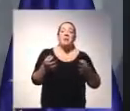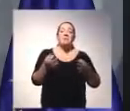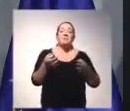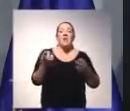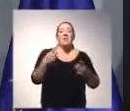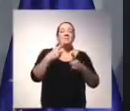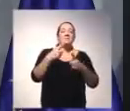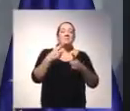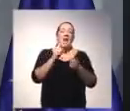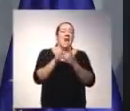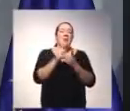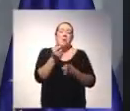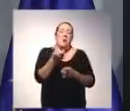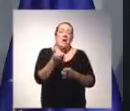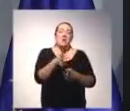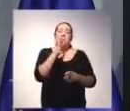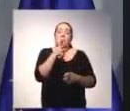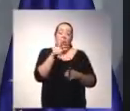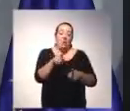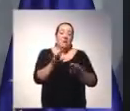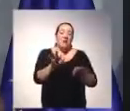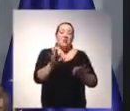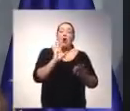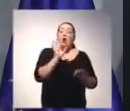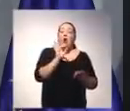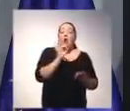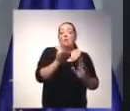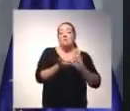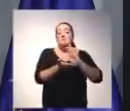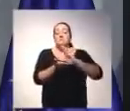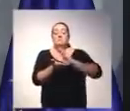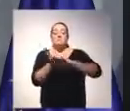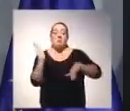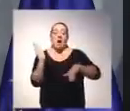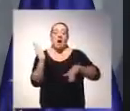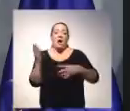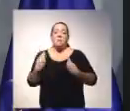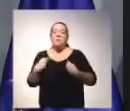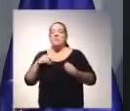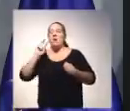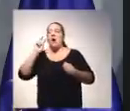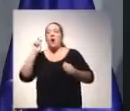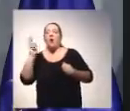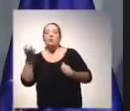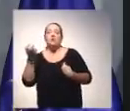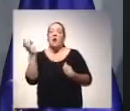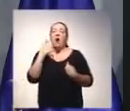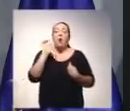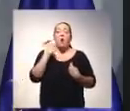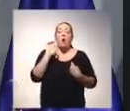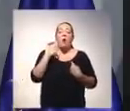muy pequeños, pero se debe principalmente a esto, ¿no? O bien porque salen, porque tienen alguna vivienda o porque han conseguido